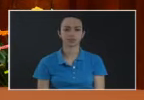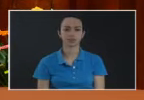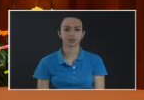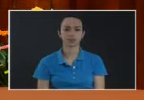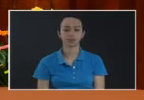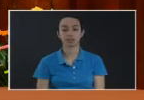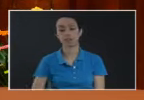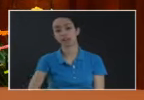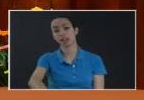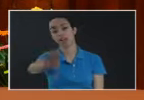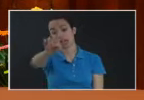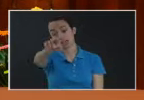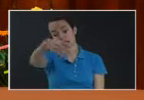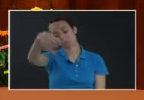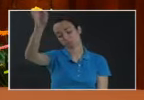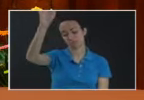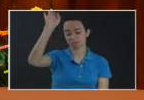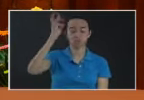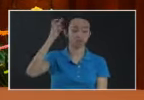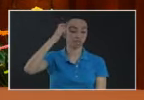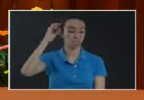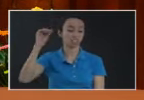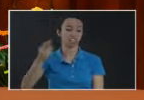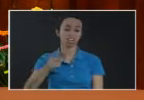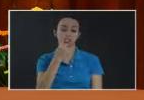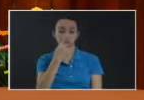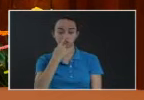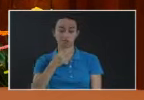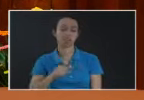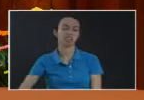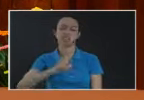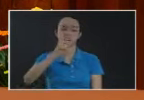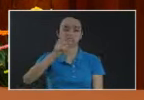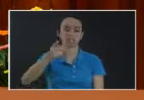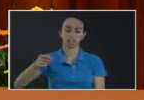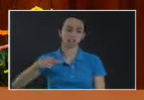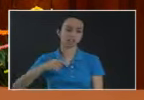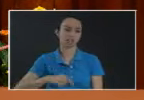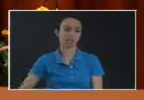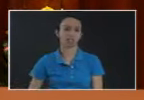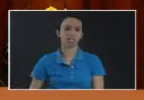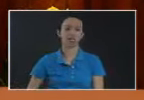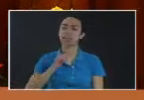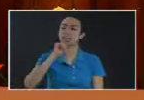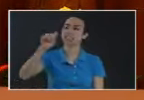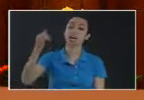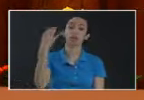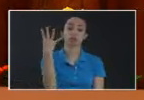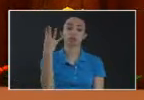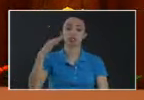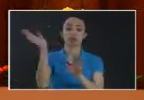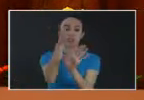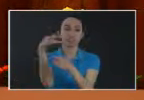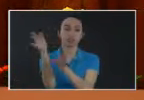Ellos piensan que sos colado. Te van a tener que señalar y van a tener que gritar a los cuatro